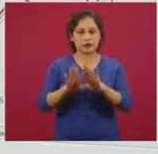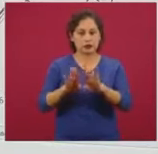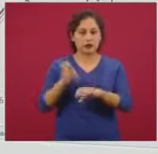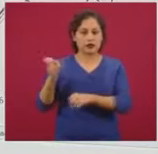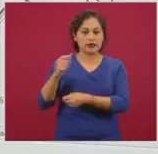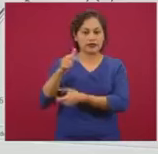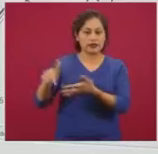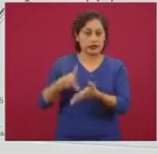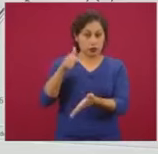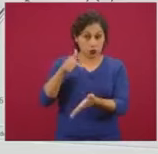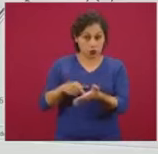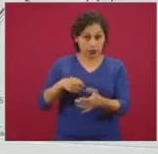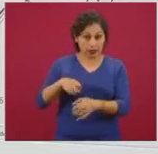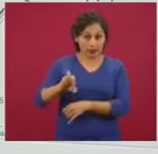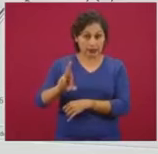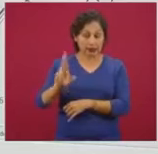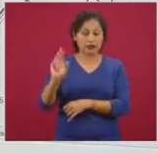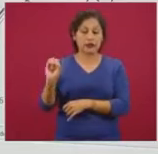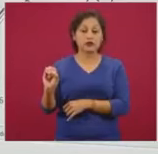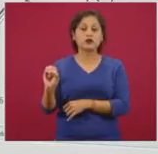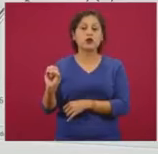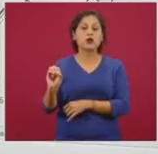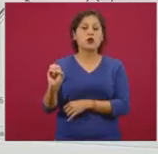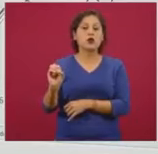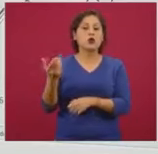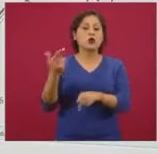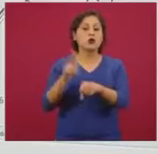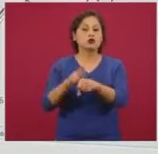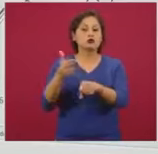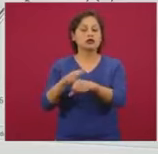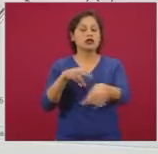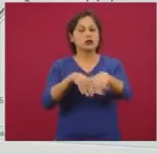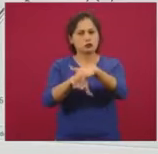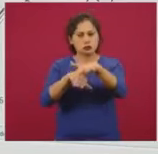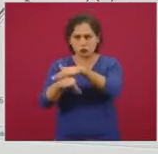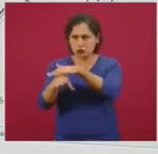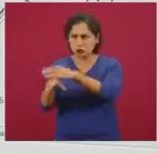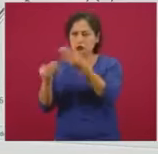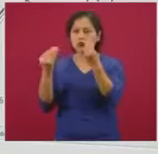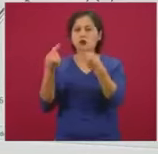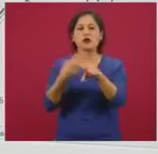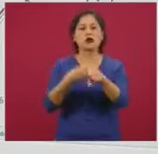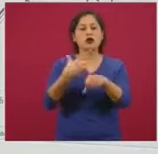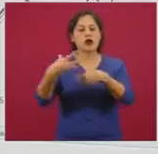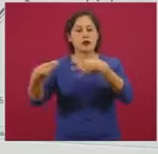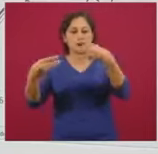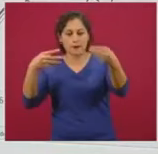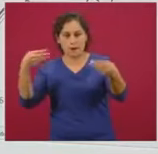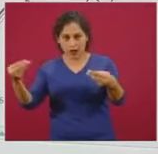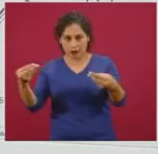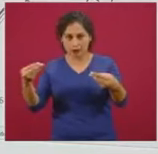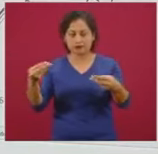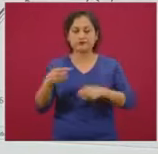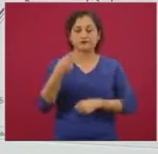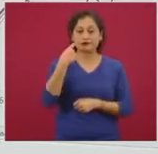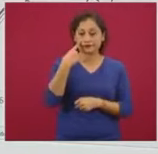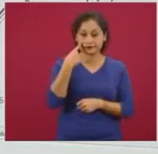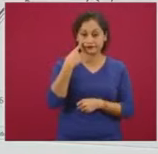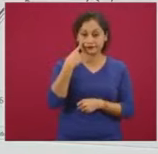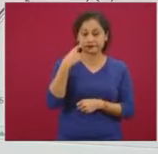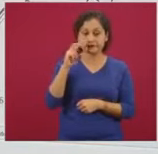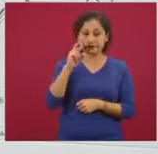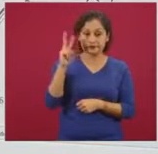también tuvimos una gran carga hospitalaria, una gran carga epidémica en las primeras semanas. aquí también se ve cómo el